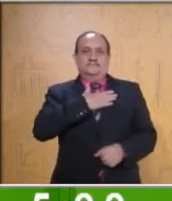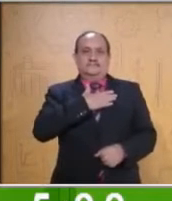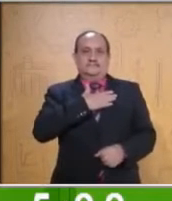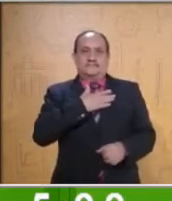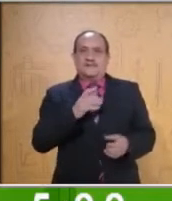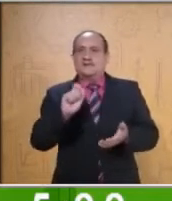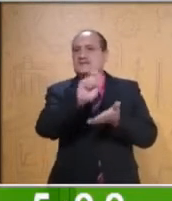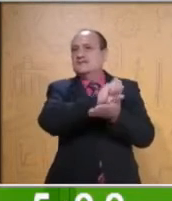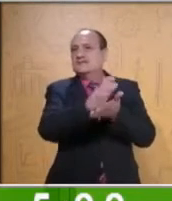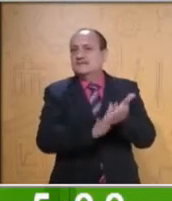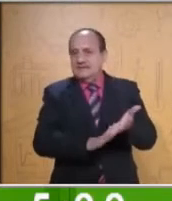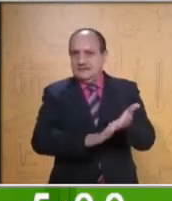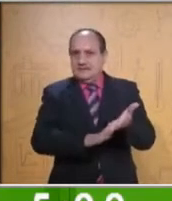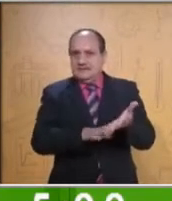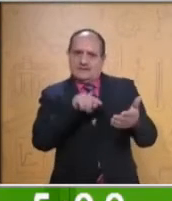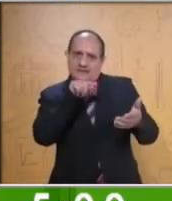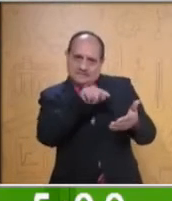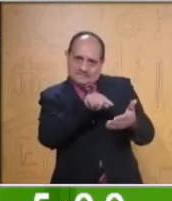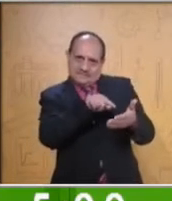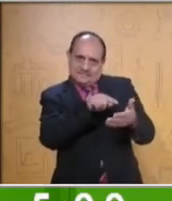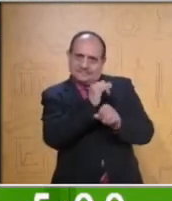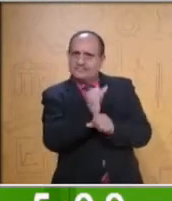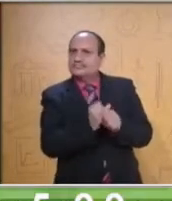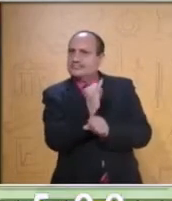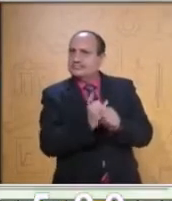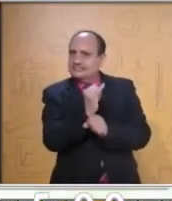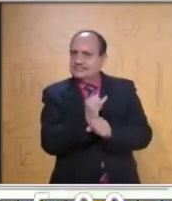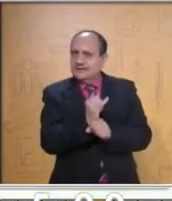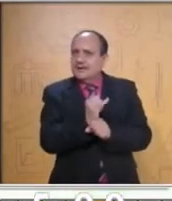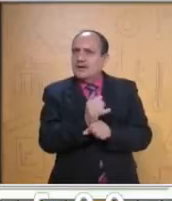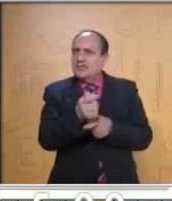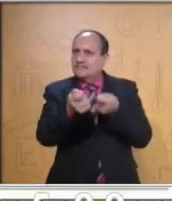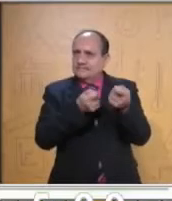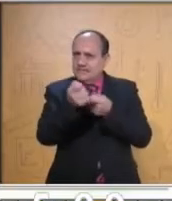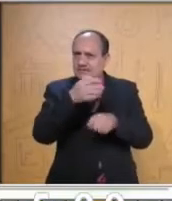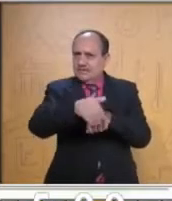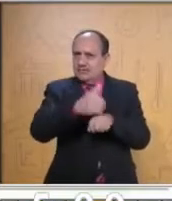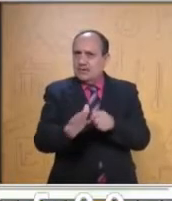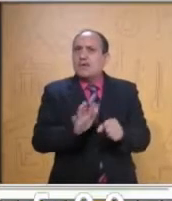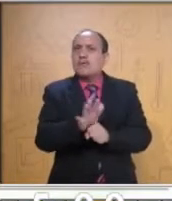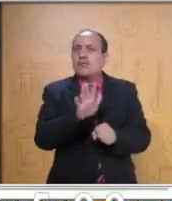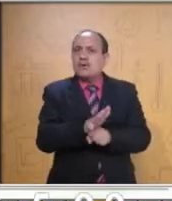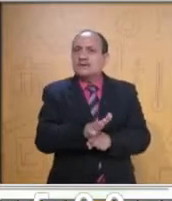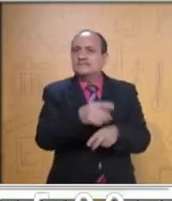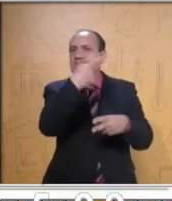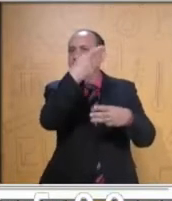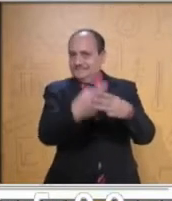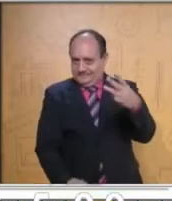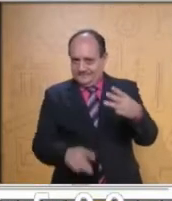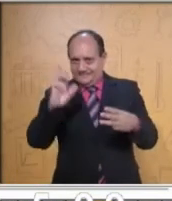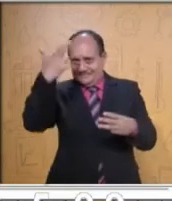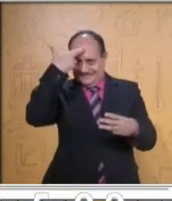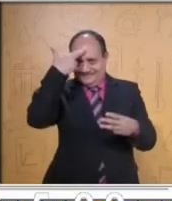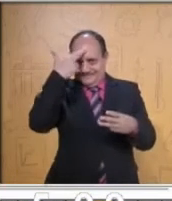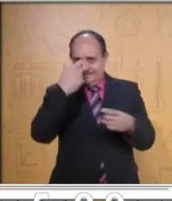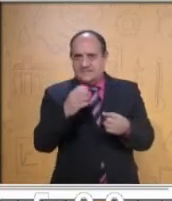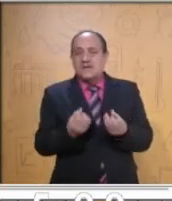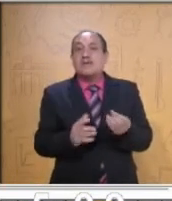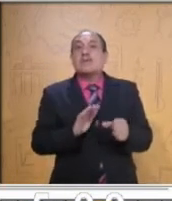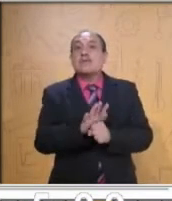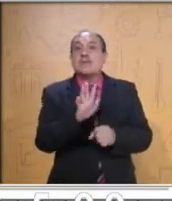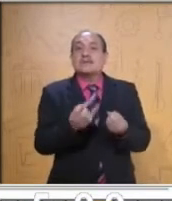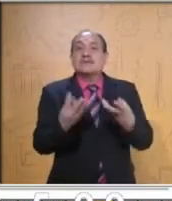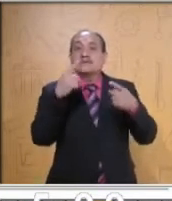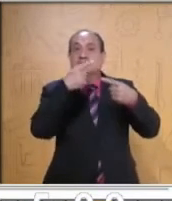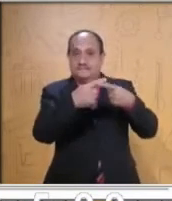ahí nosotros vamos a trabajar con las medidas de tendencia central. ¿Cuáles dijimos que eran con las que íbamos a trabajar?